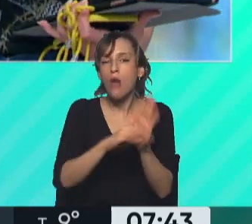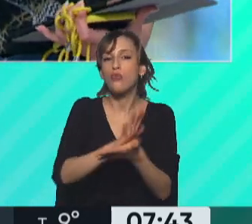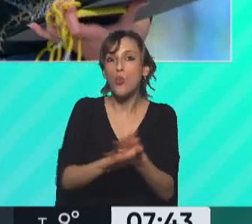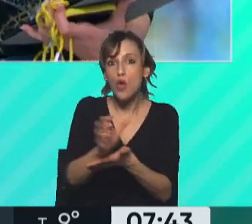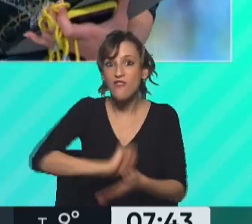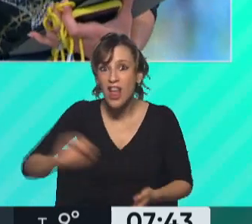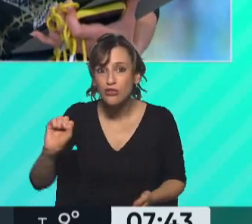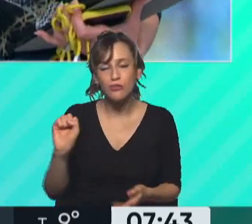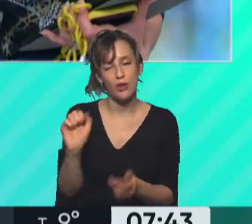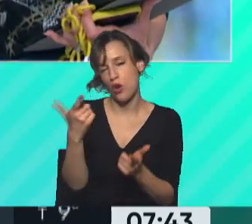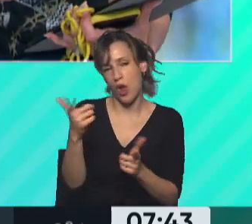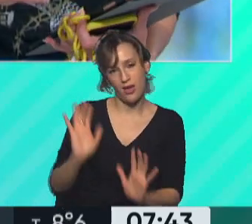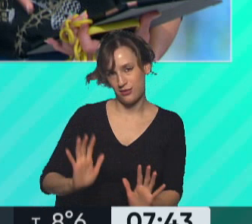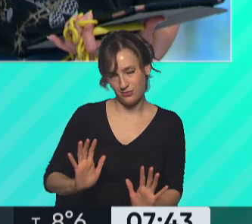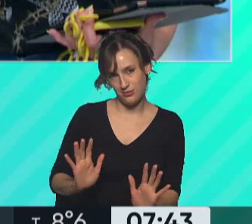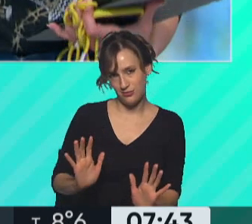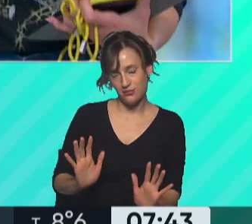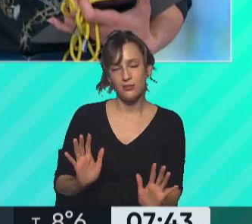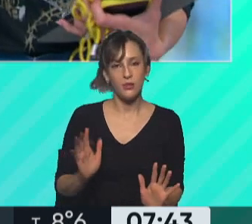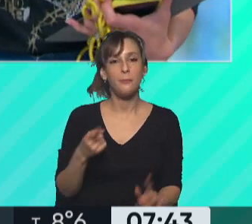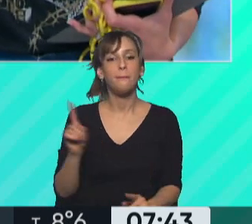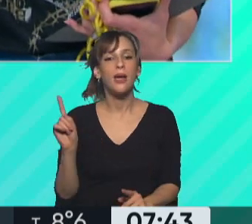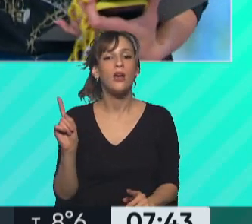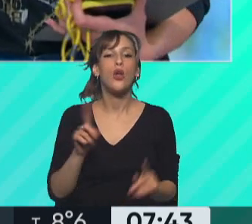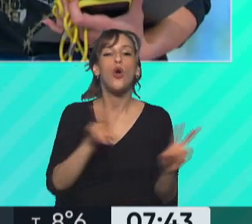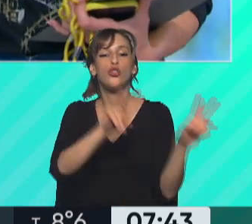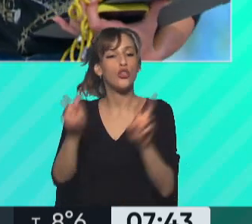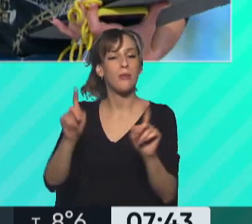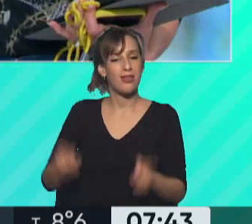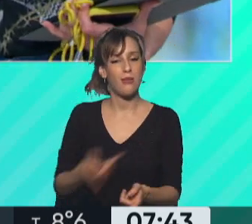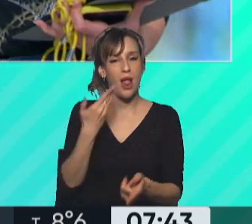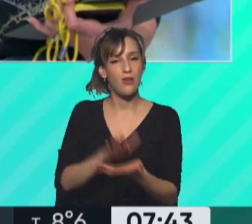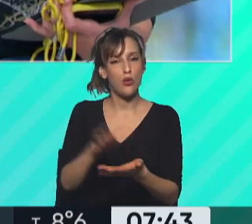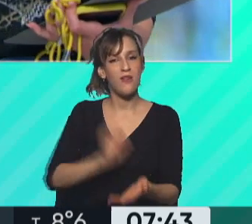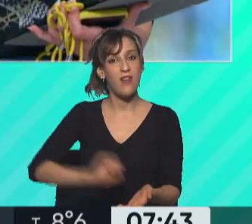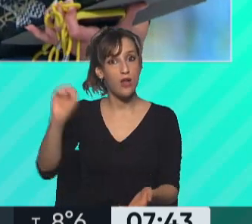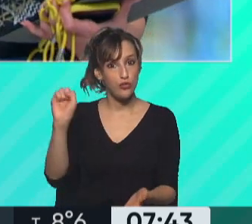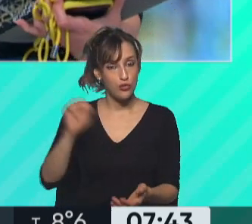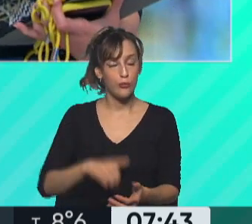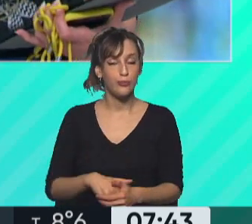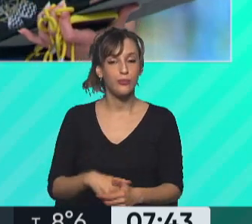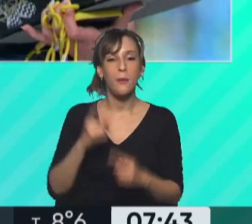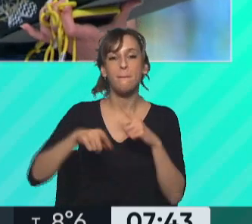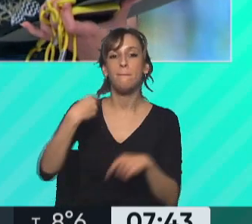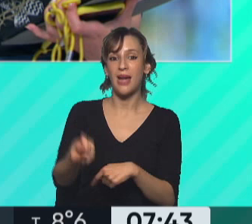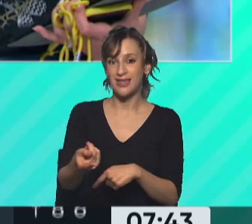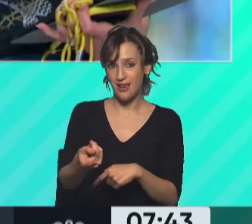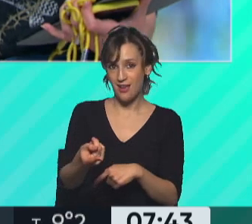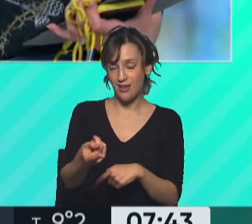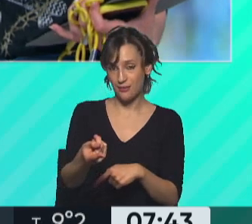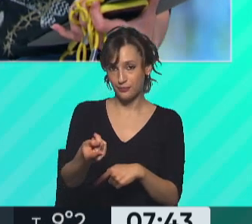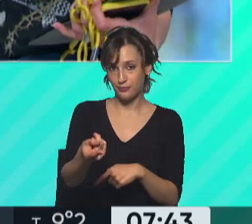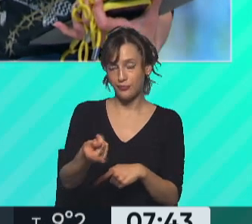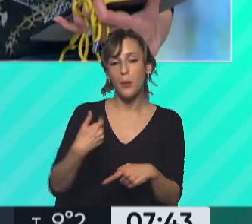Roberto Feletti, que había hablado de ese tema. Pero también habló de otro tema relacionado a la inflación. Anticipó que mañana, cuando se conozca el dato, va